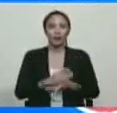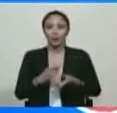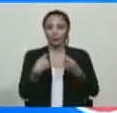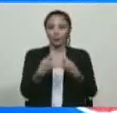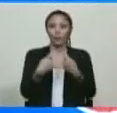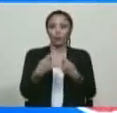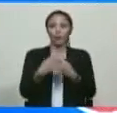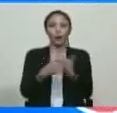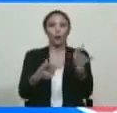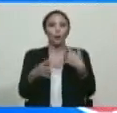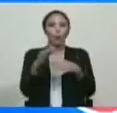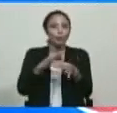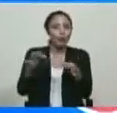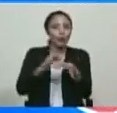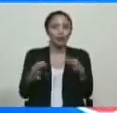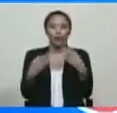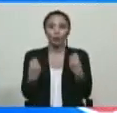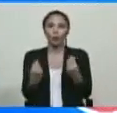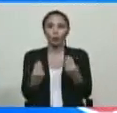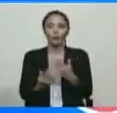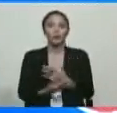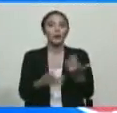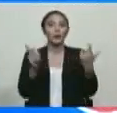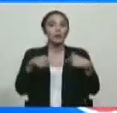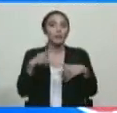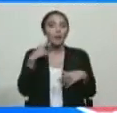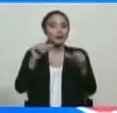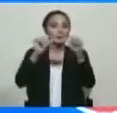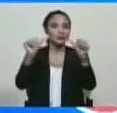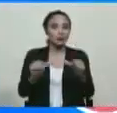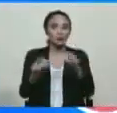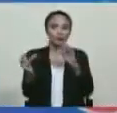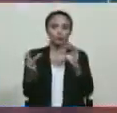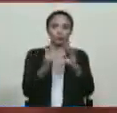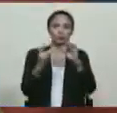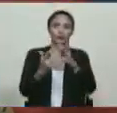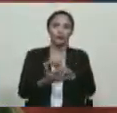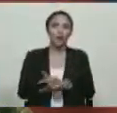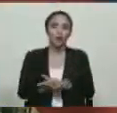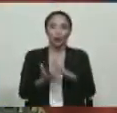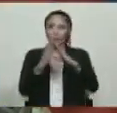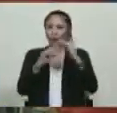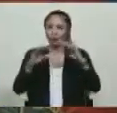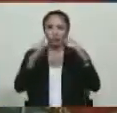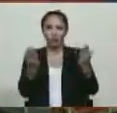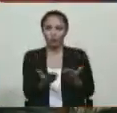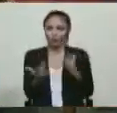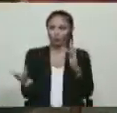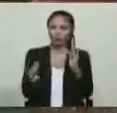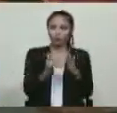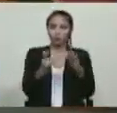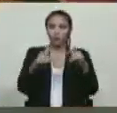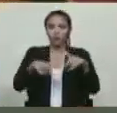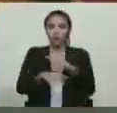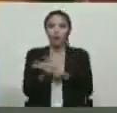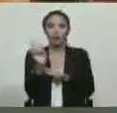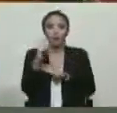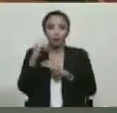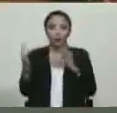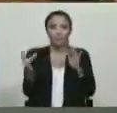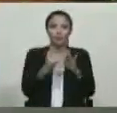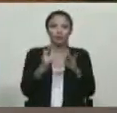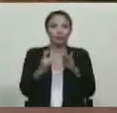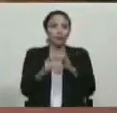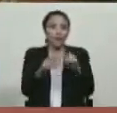cadena turística. Crear un sistema para conectarnos con el mundo y que el mundo se conecte con Venezuela, y de esa manera